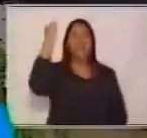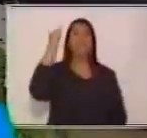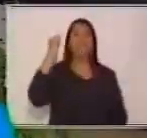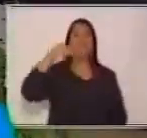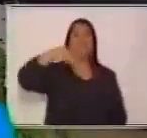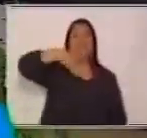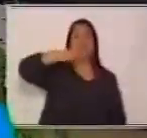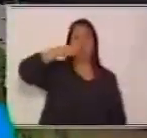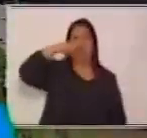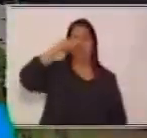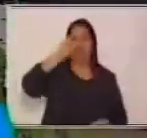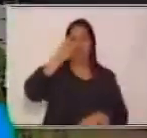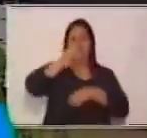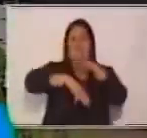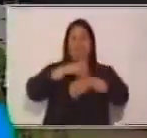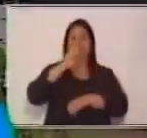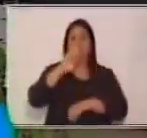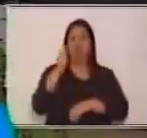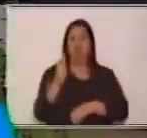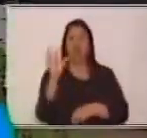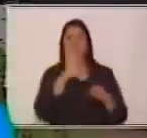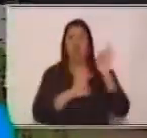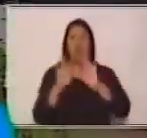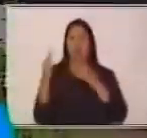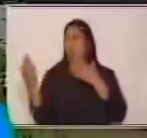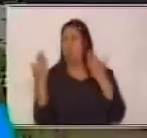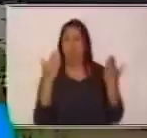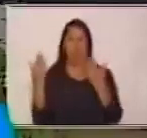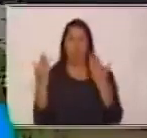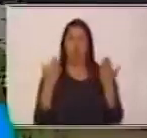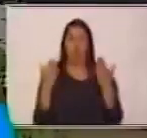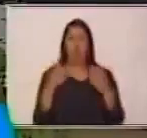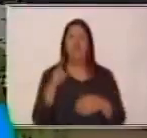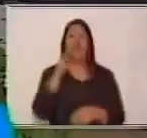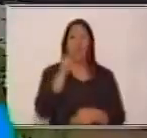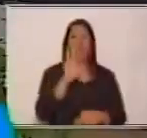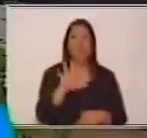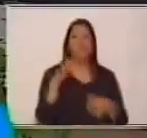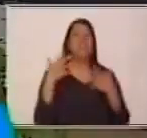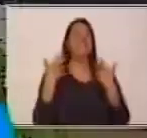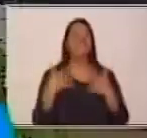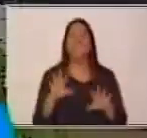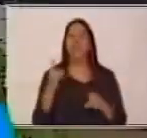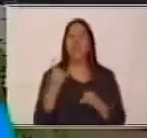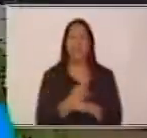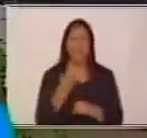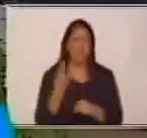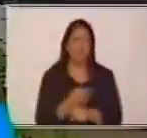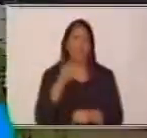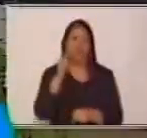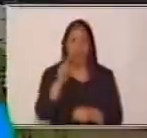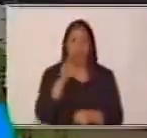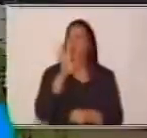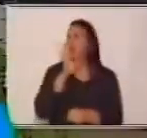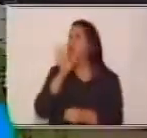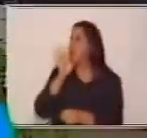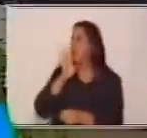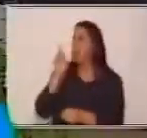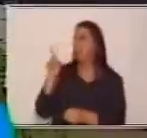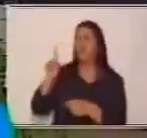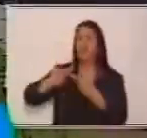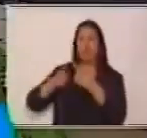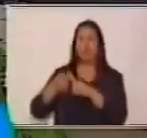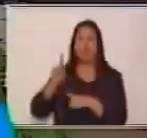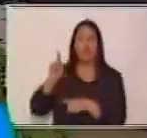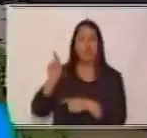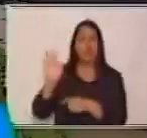comparaciones. Te apuesto que las has utilizado cuando hablas con tus amigos, con tu familia, pero no te habías